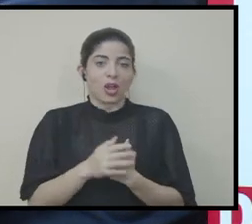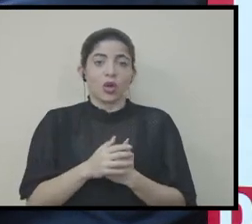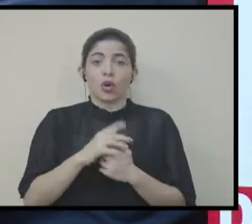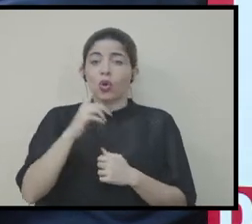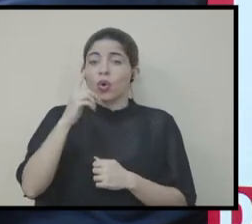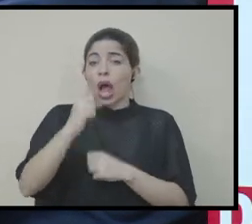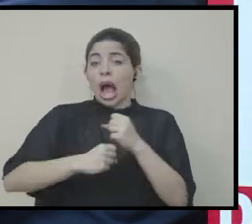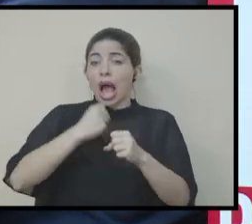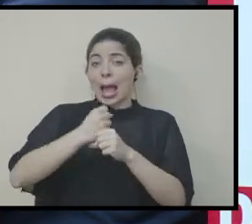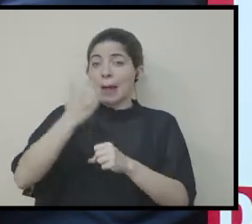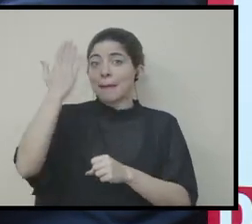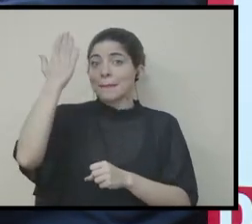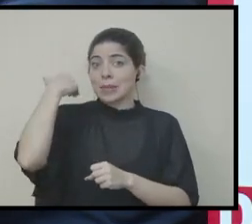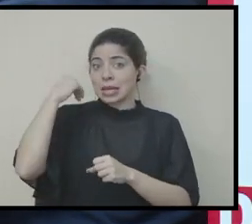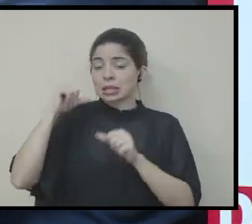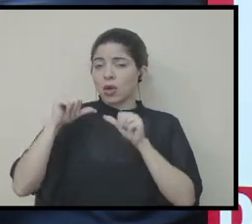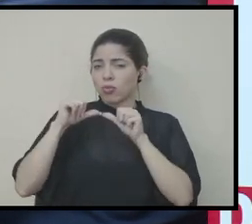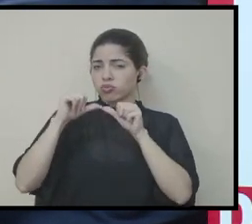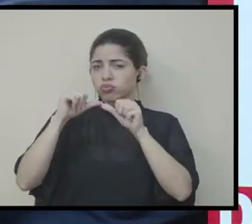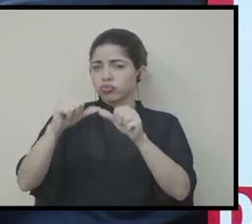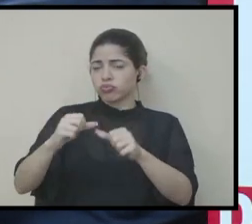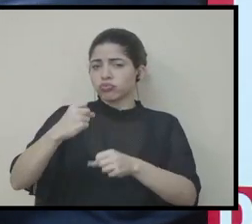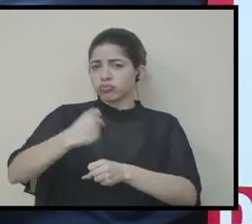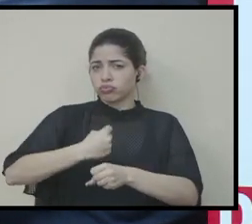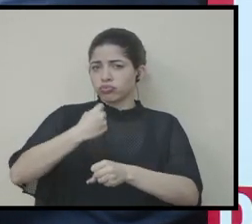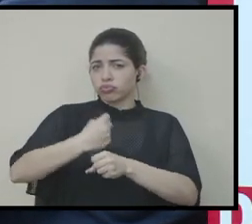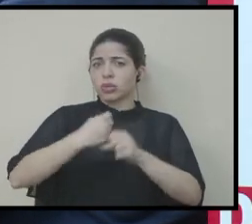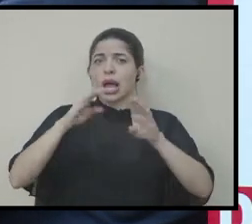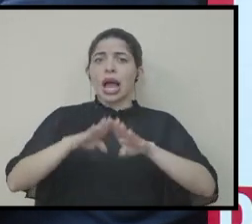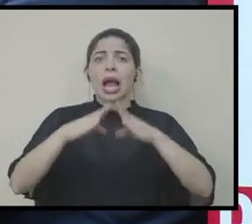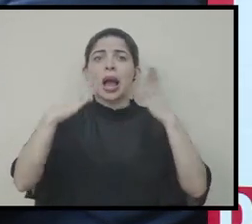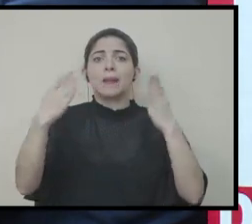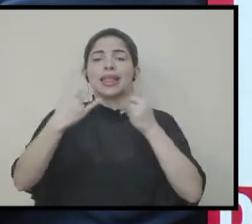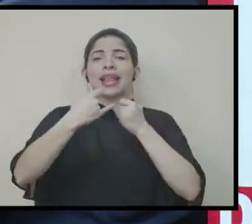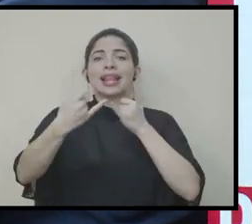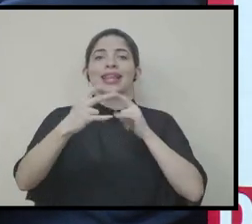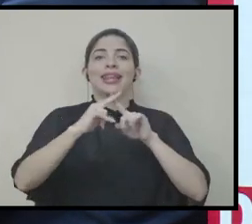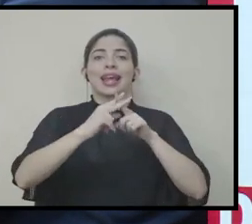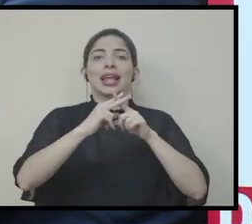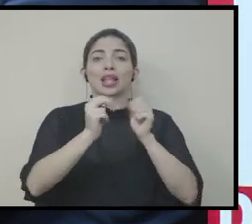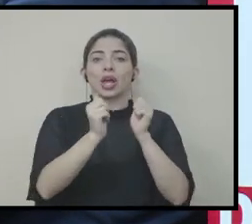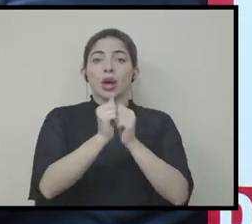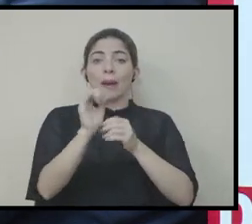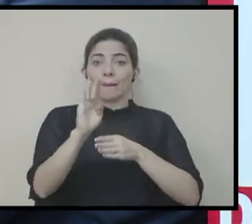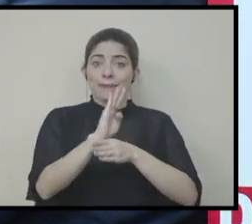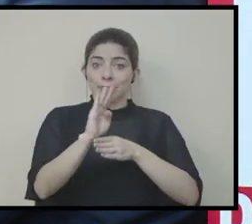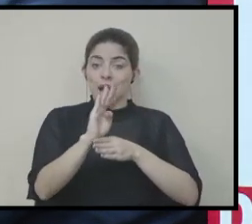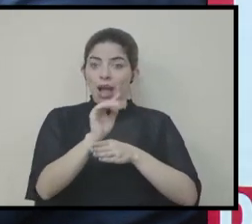Todo el año pasado vinimos trabajando en la apertura de una línea de crédito con el banco.